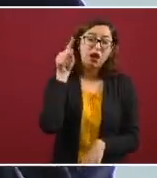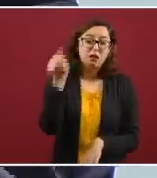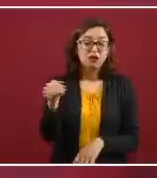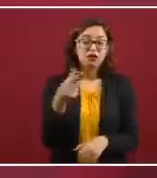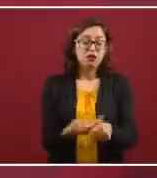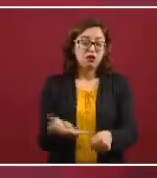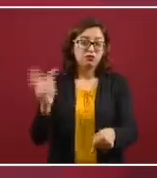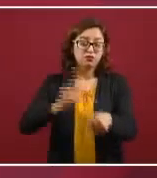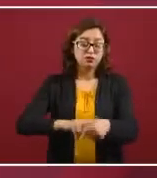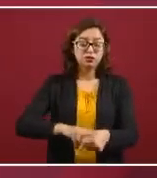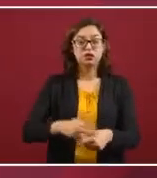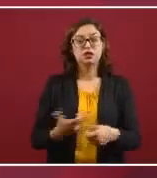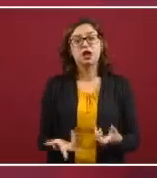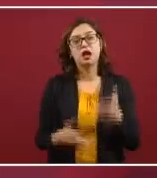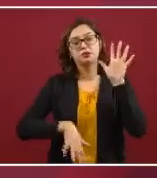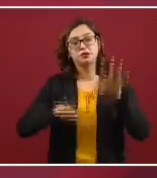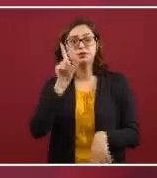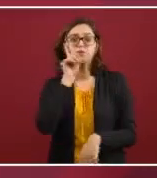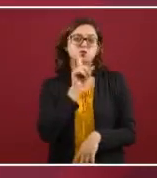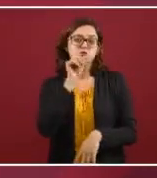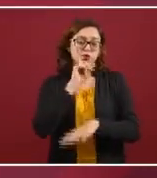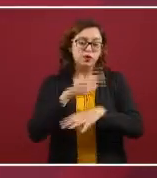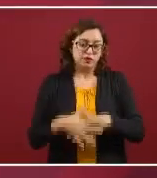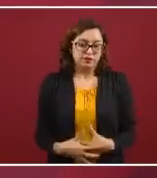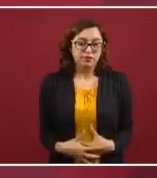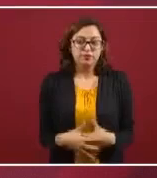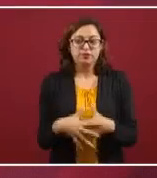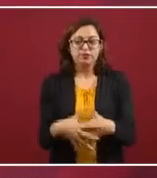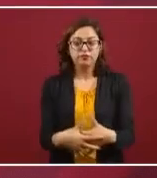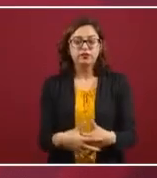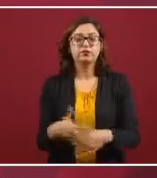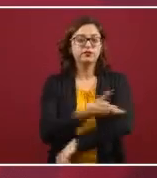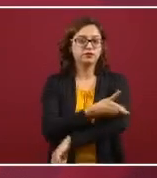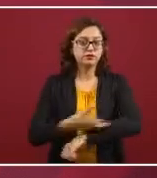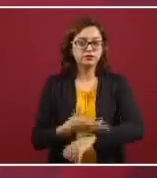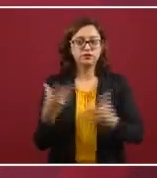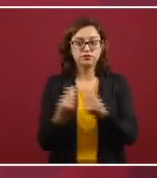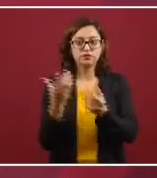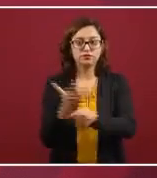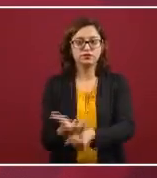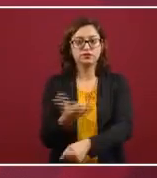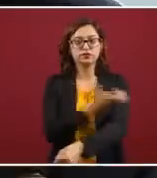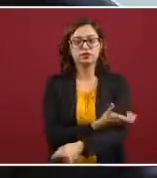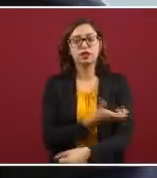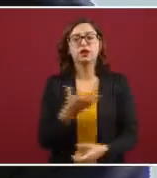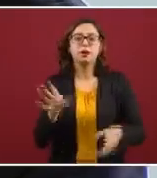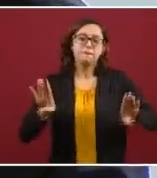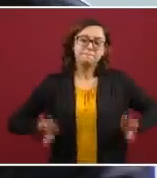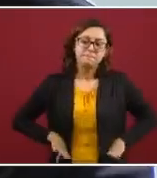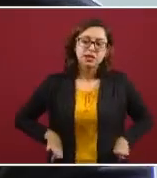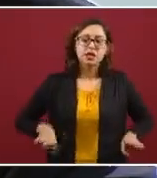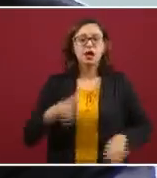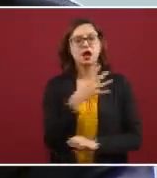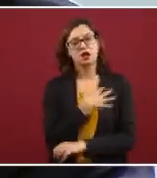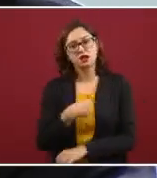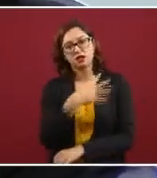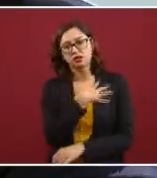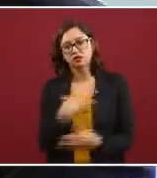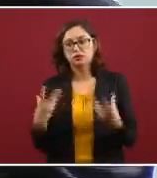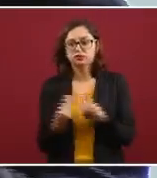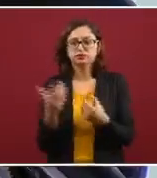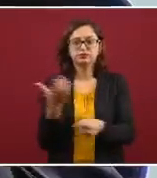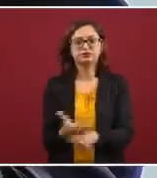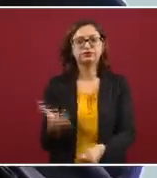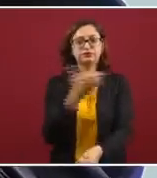población mayoritariamente son mujeres embarazadas que son acompañadas por sus familiares, a veces por sus parejas, sus hijos y